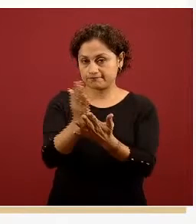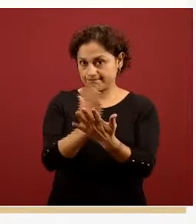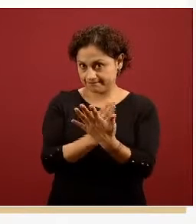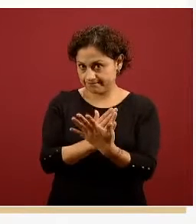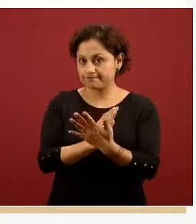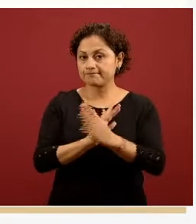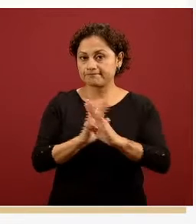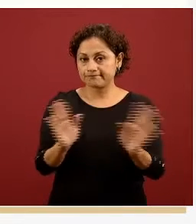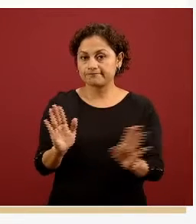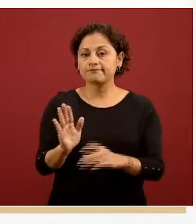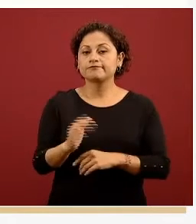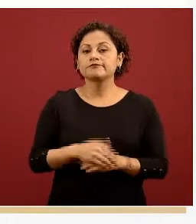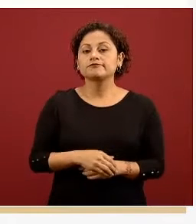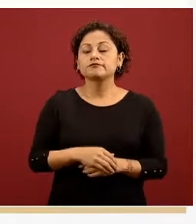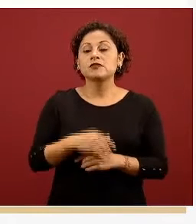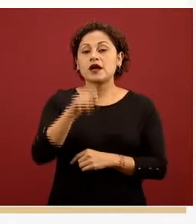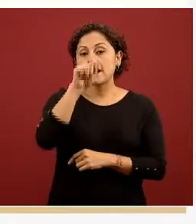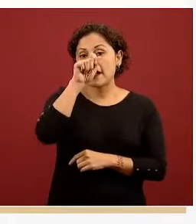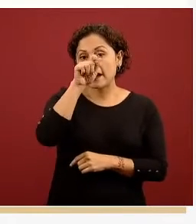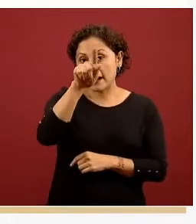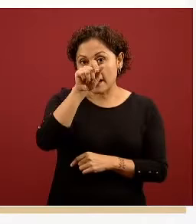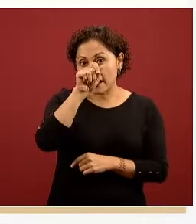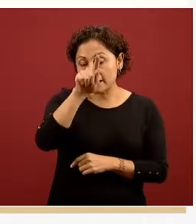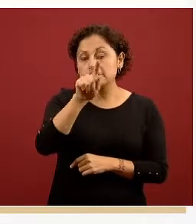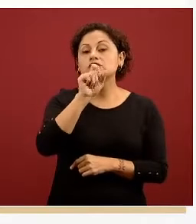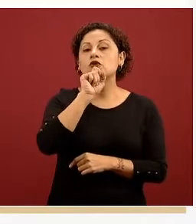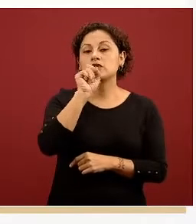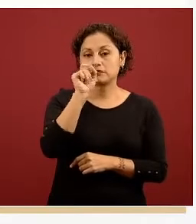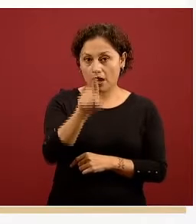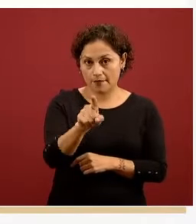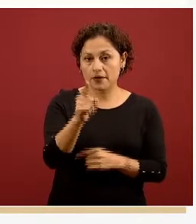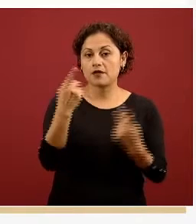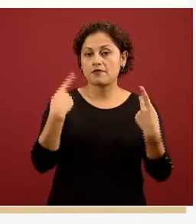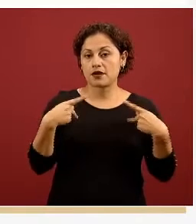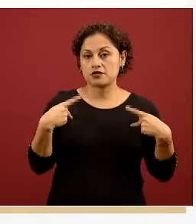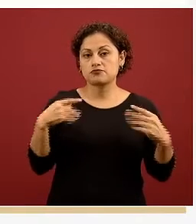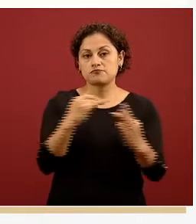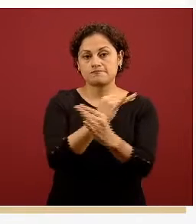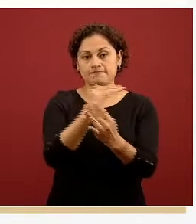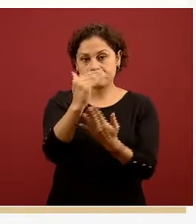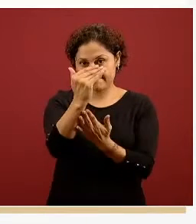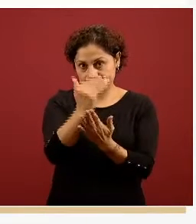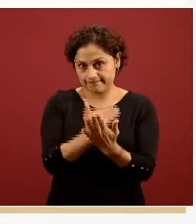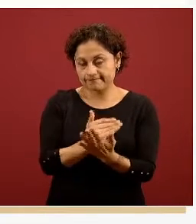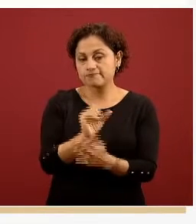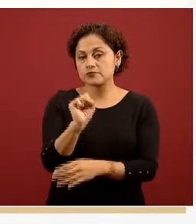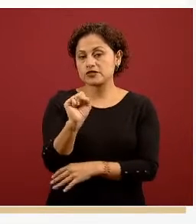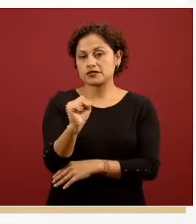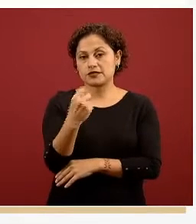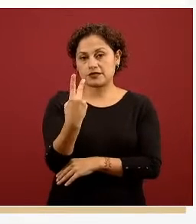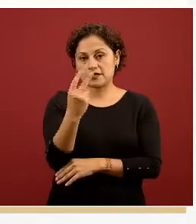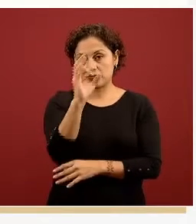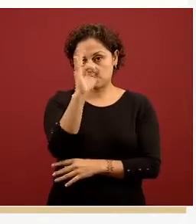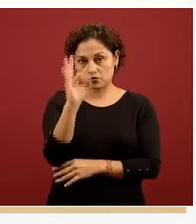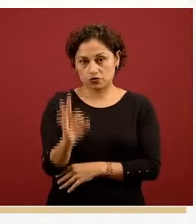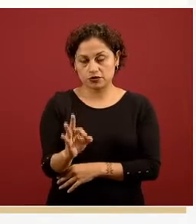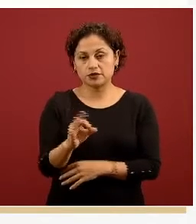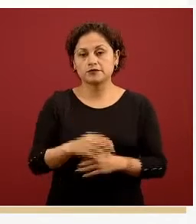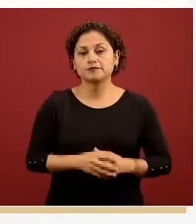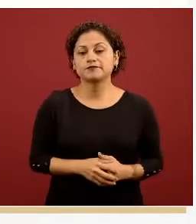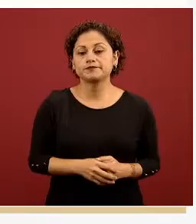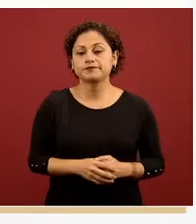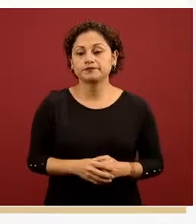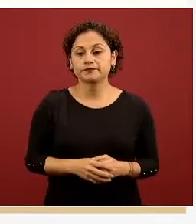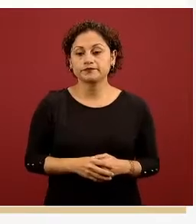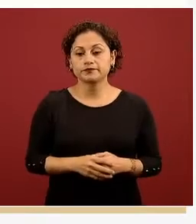y así Jalisco también con una movilidad disminuida del 62%.